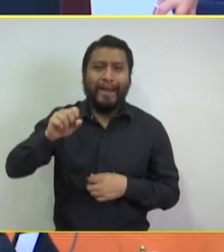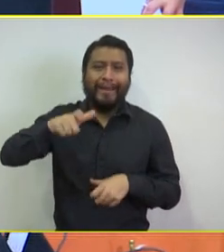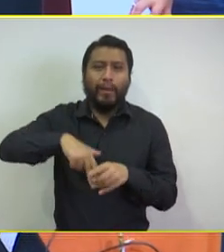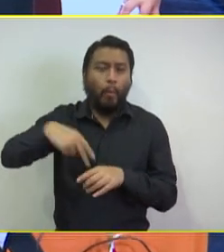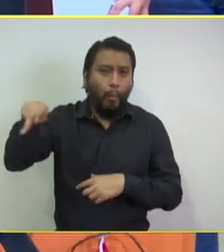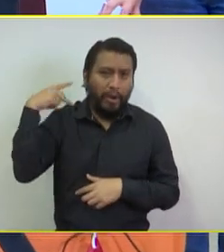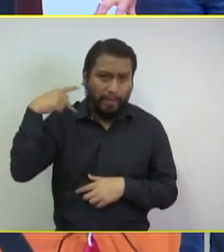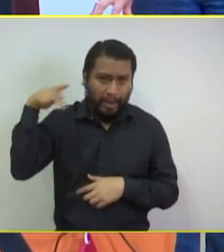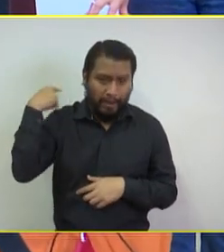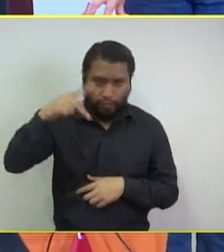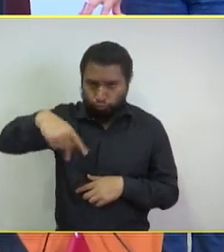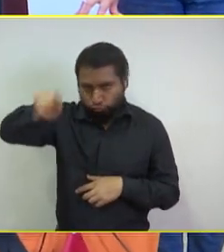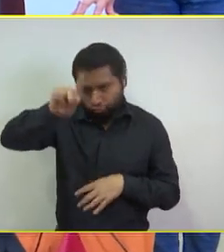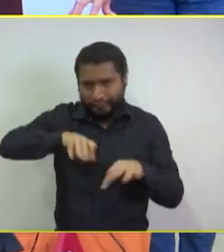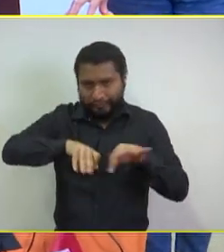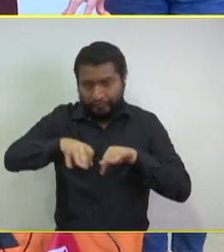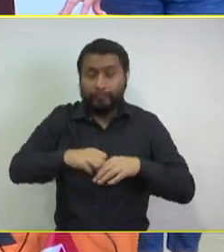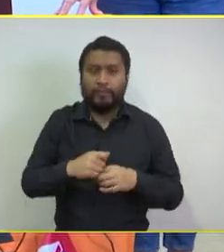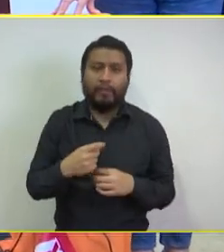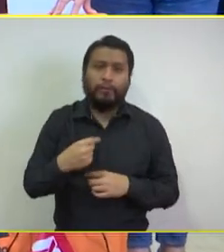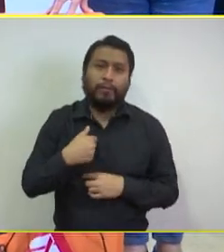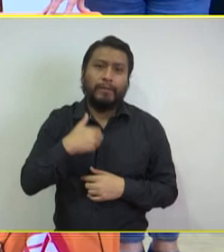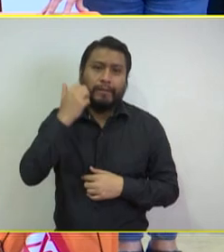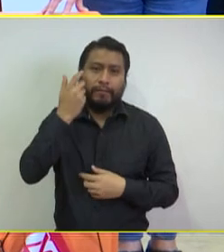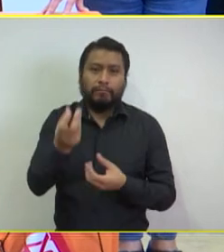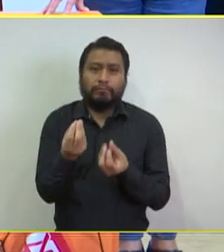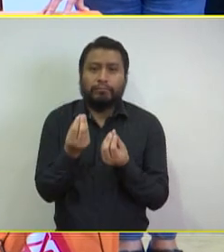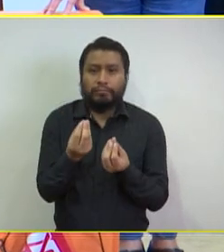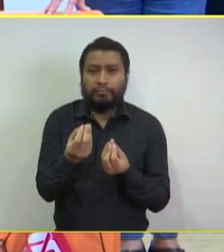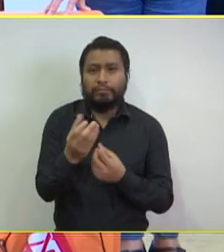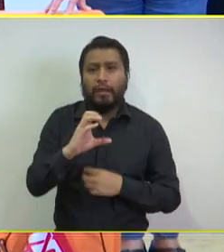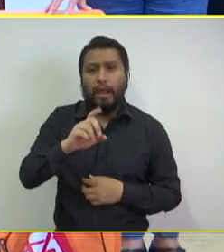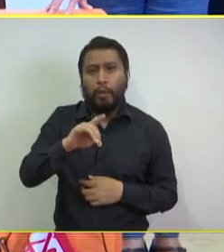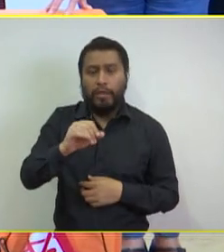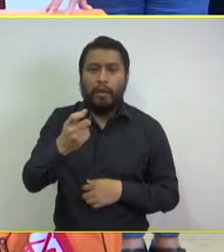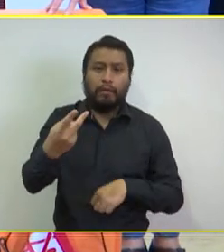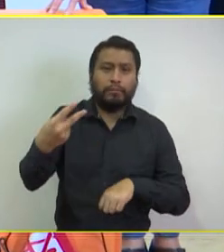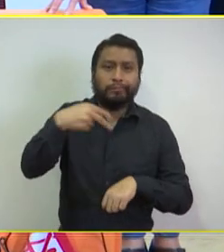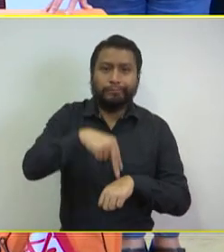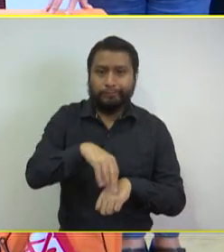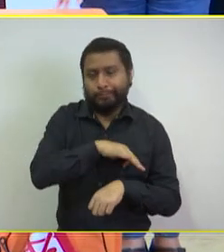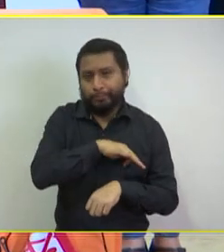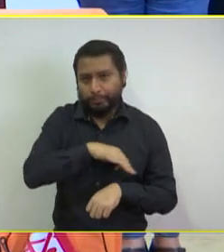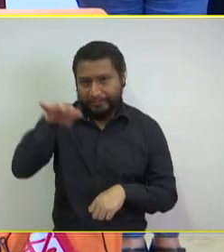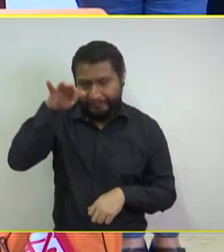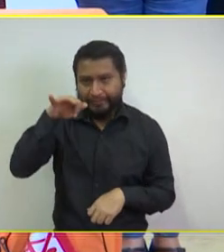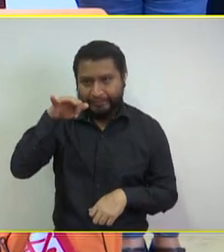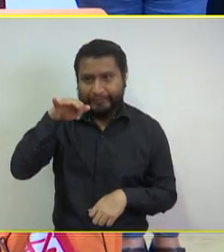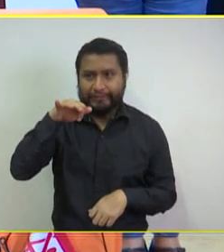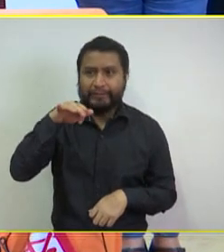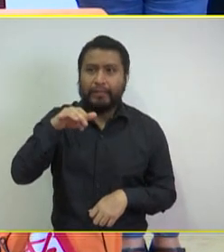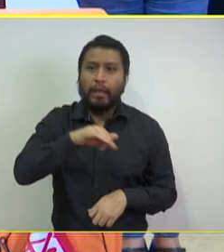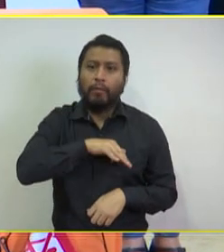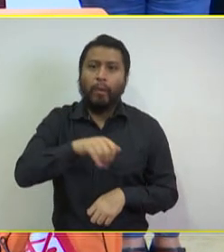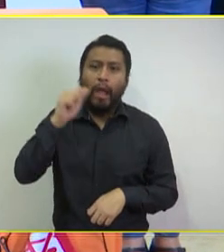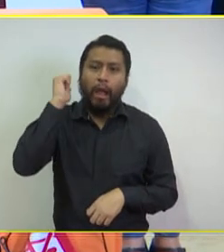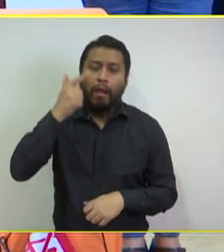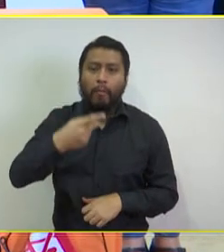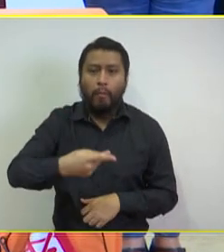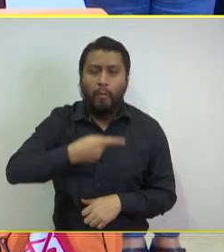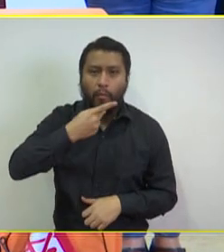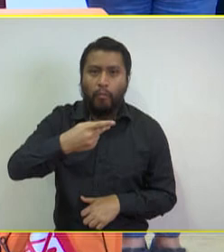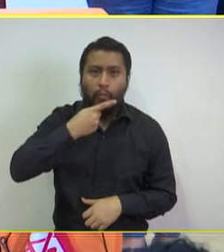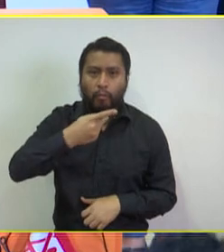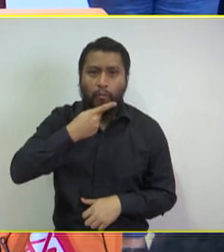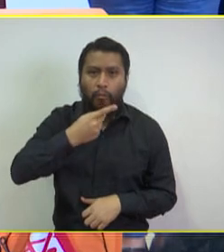y pues me gustaría mucho que Claudia pasara y pudiera darnos unas palabras.